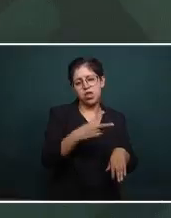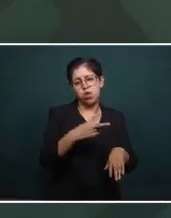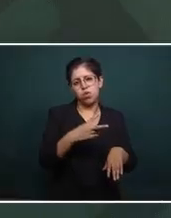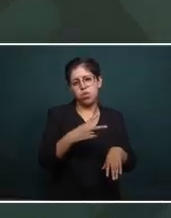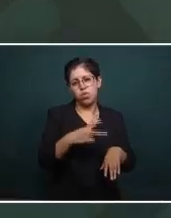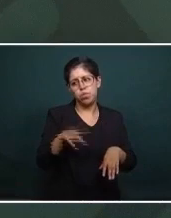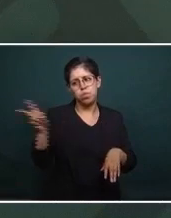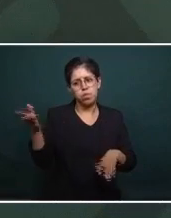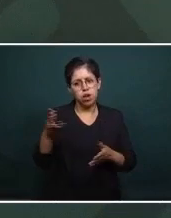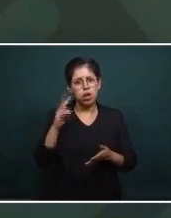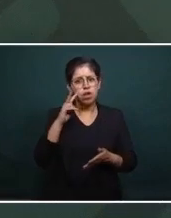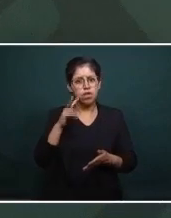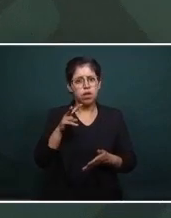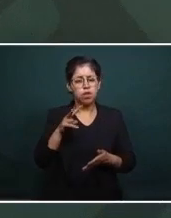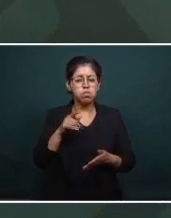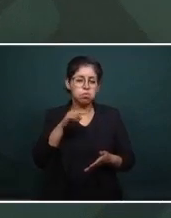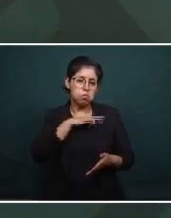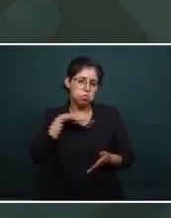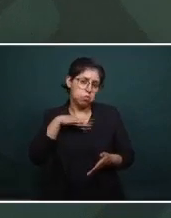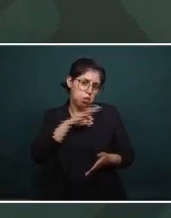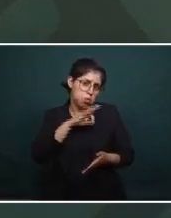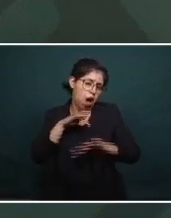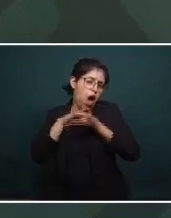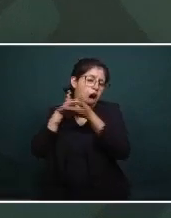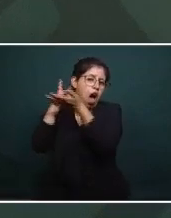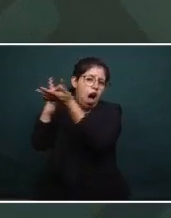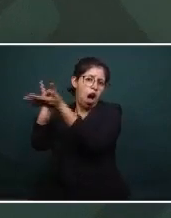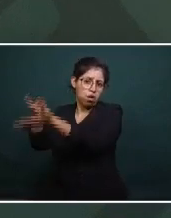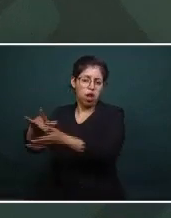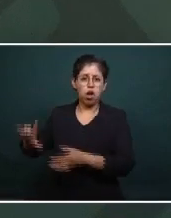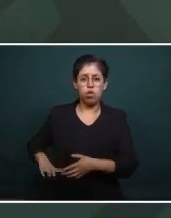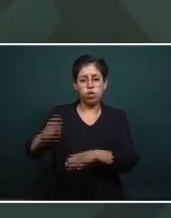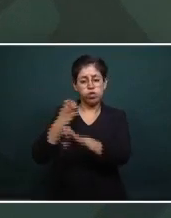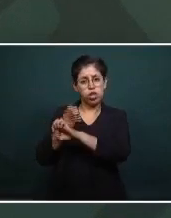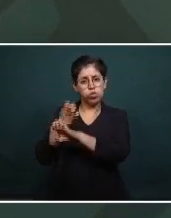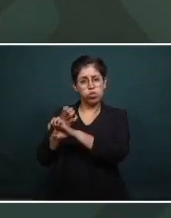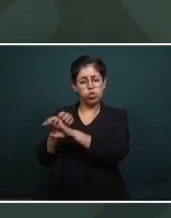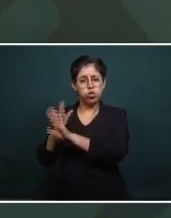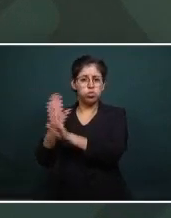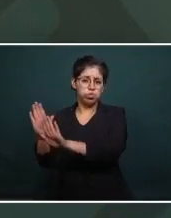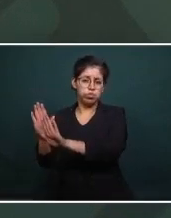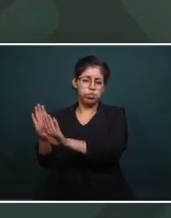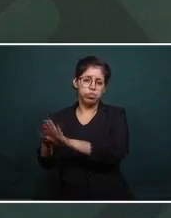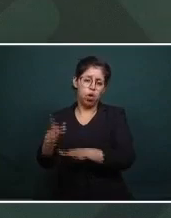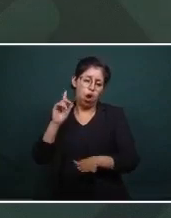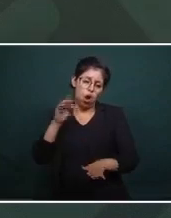para que ayudemos, cooperemos en todo lo que se pueda.